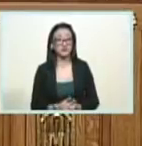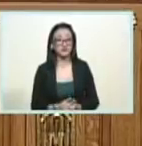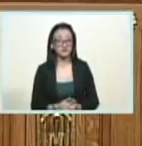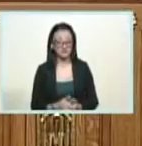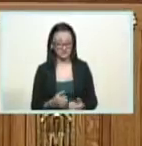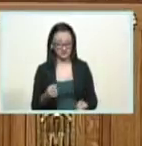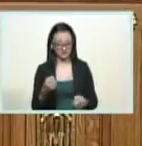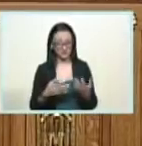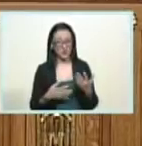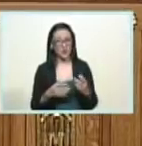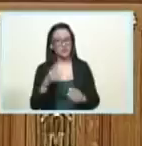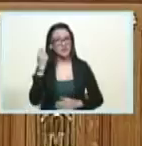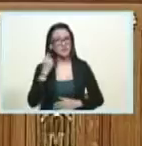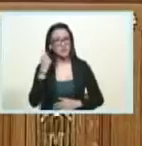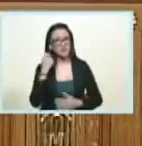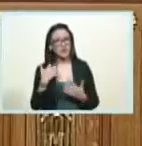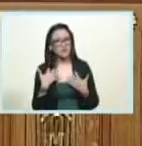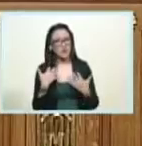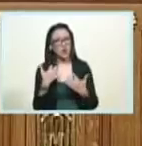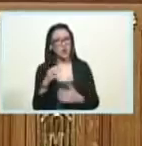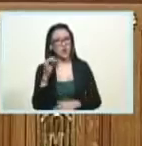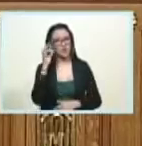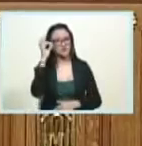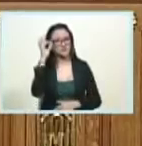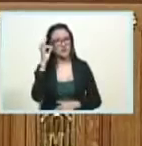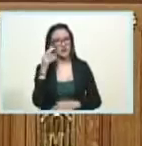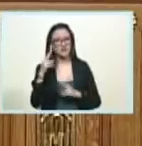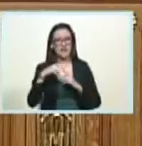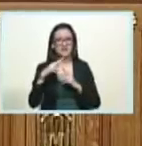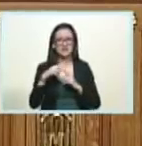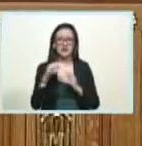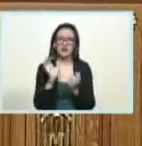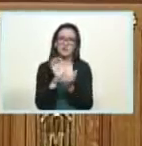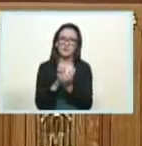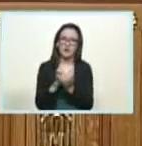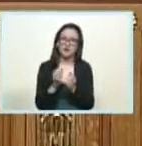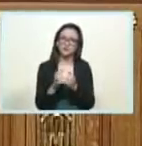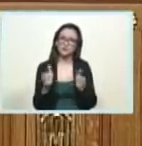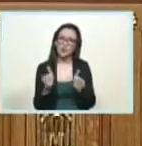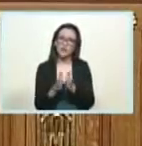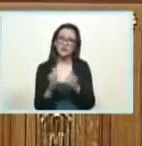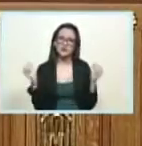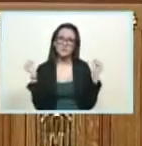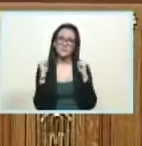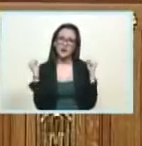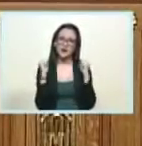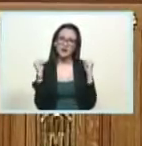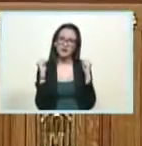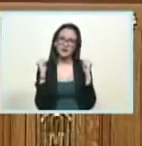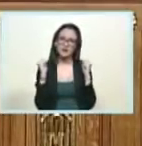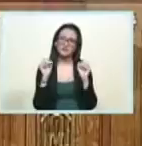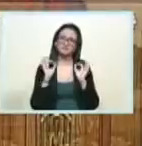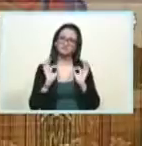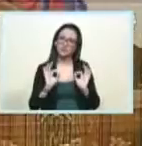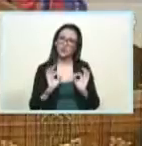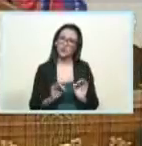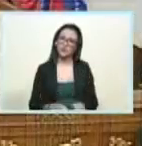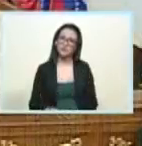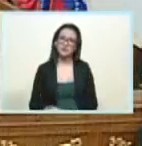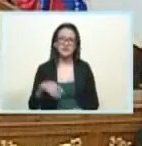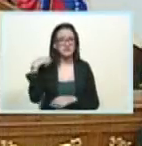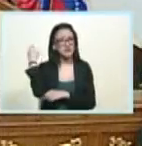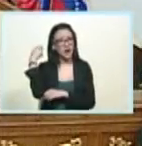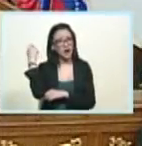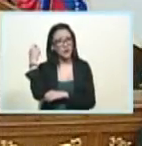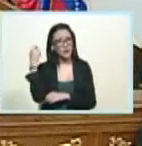una buena cantidad de diputados a los consejos legislativos en el Táchira, en Nueva Esparta, en Anzoátegui, en Mérida, en Los